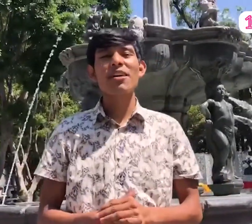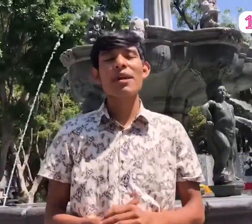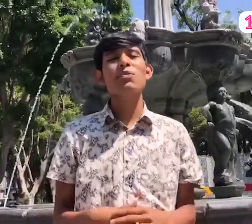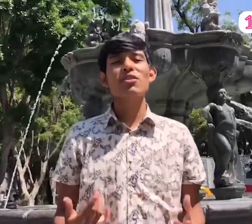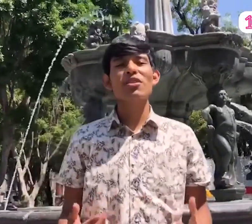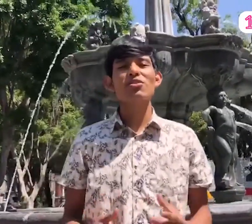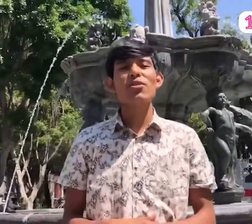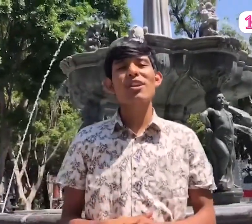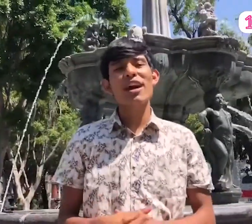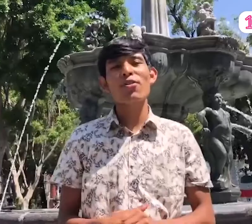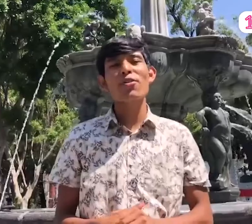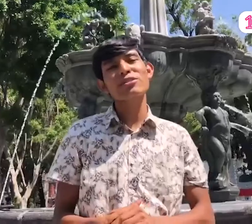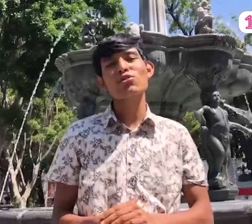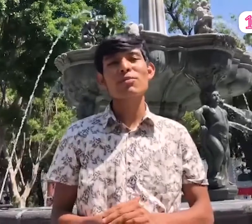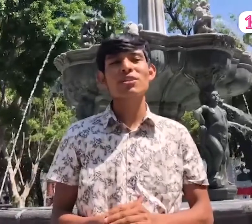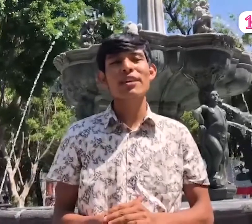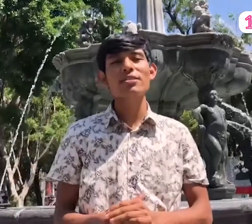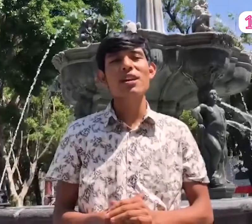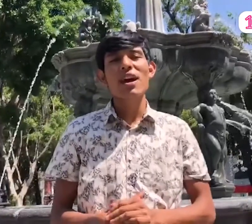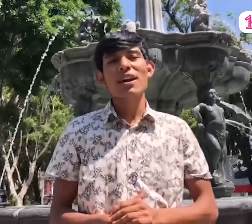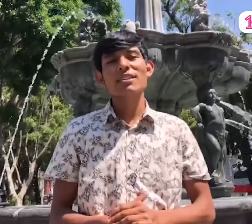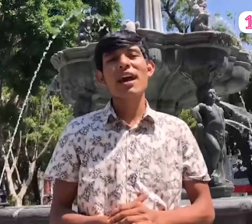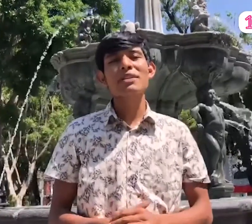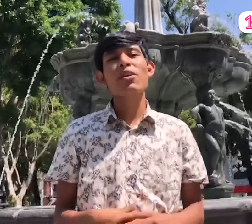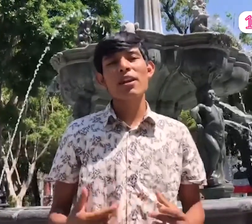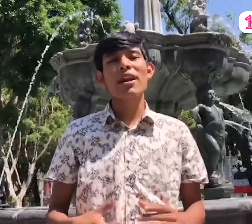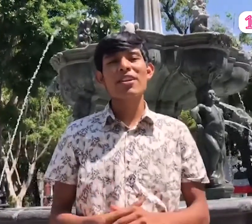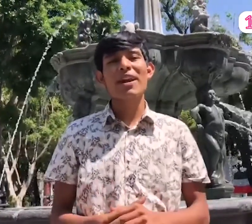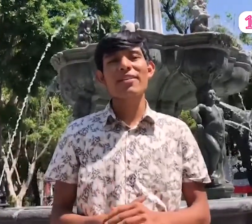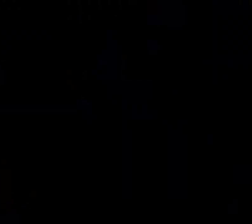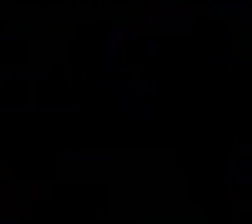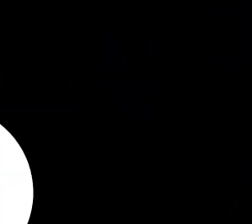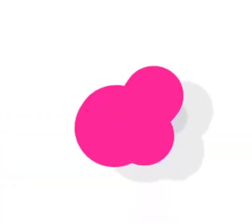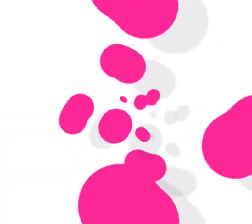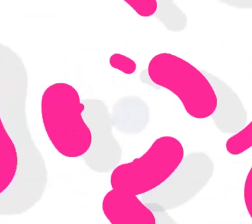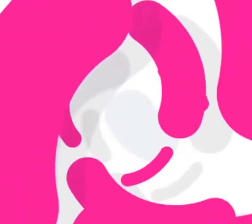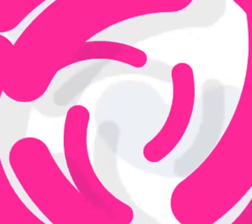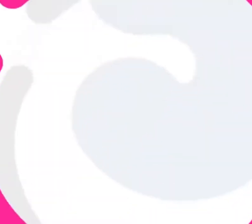del horario que se va a ver, pues no han encontrado un gran ahorro en estos últimos años que se ha visto el horario de verano.